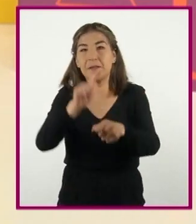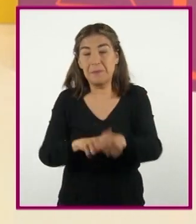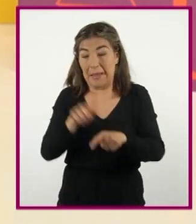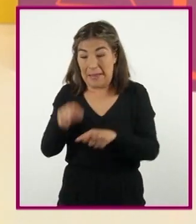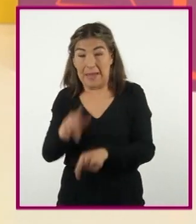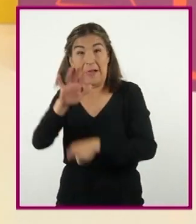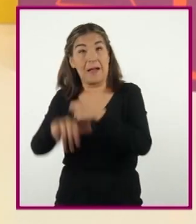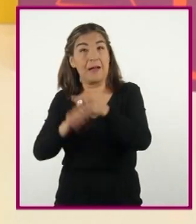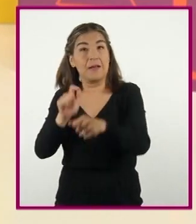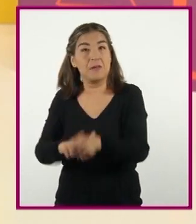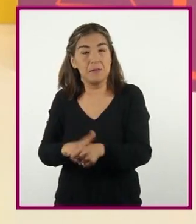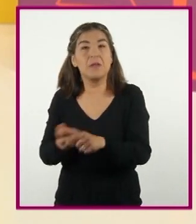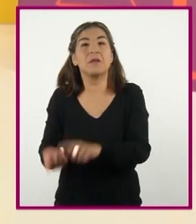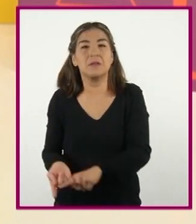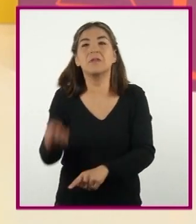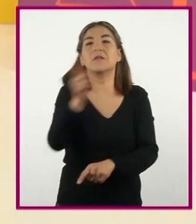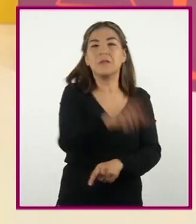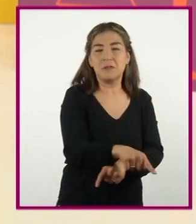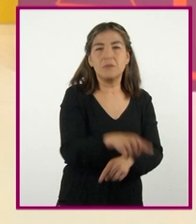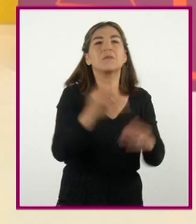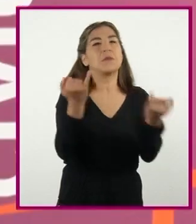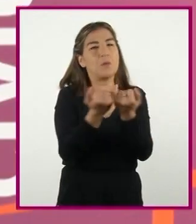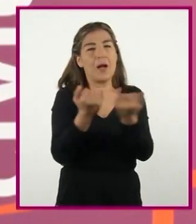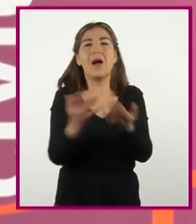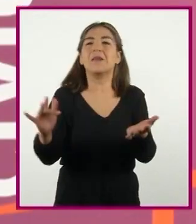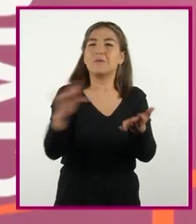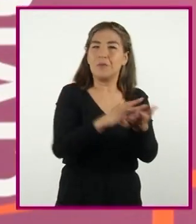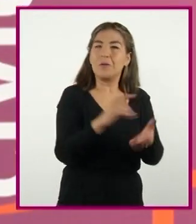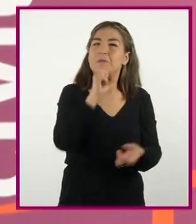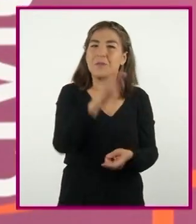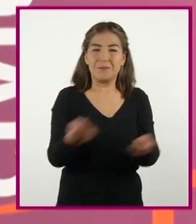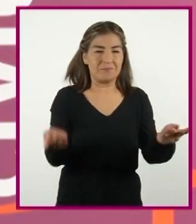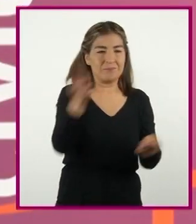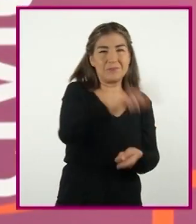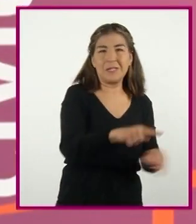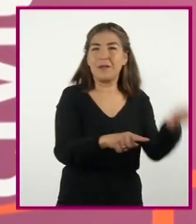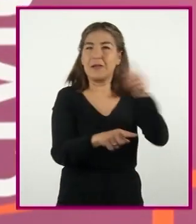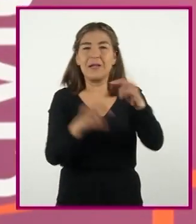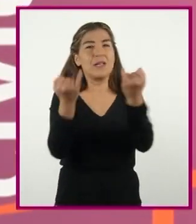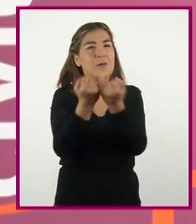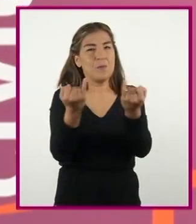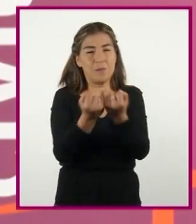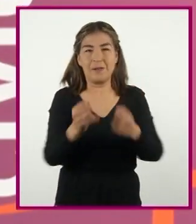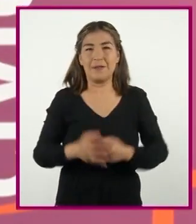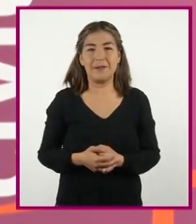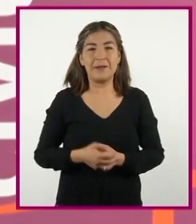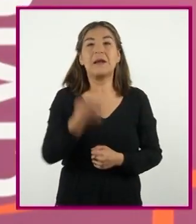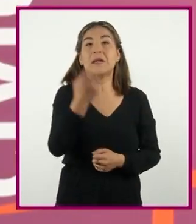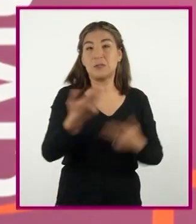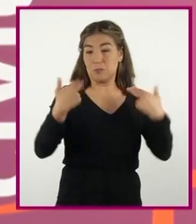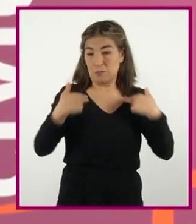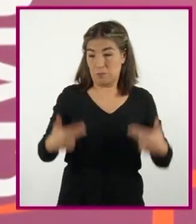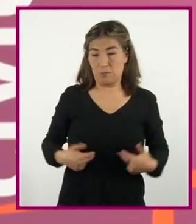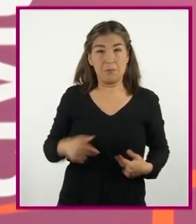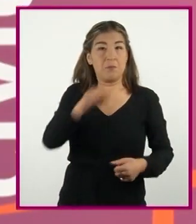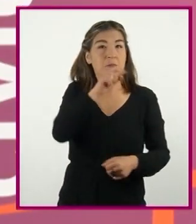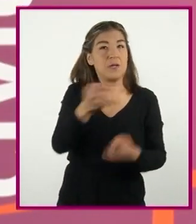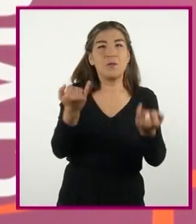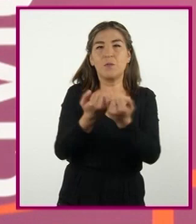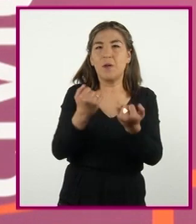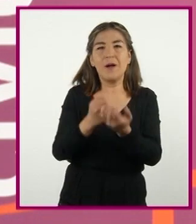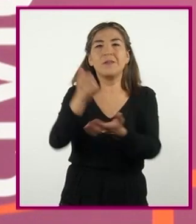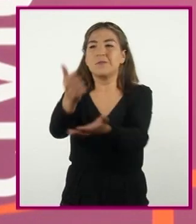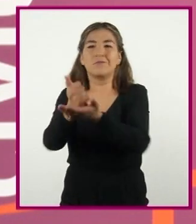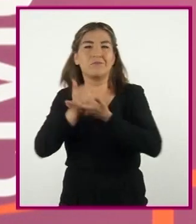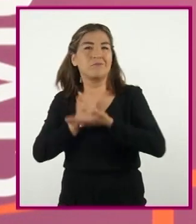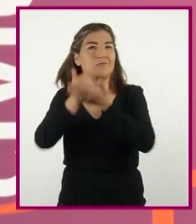especies animales lo hacen con los ecosistemas. Los humanos, de igual forma, dependemos las unas de los otros